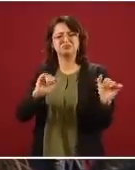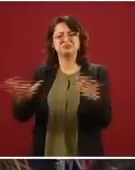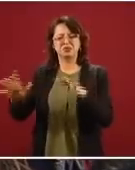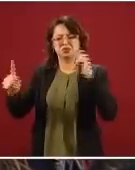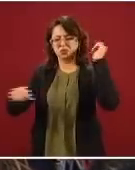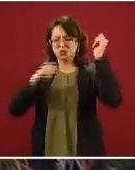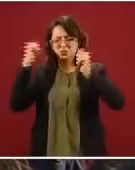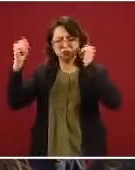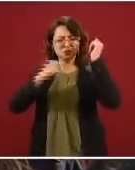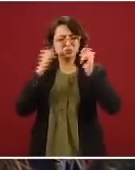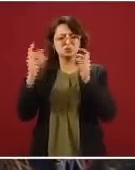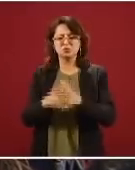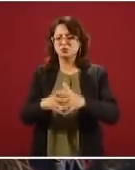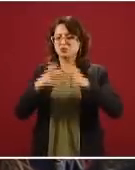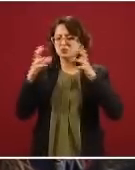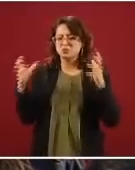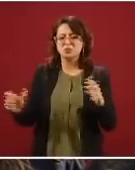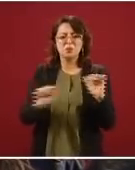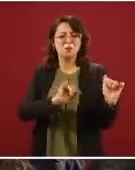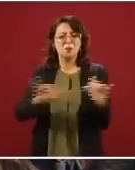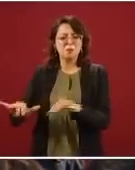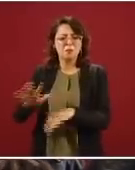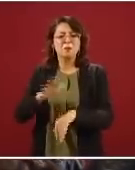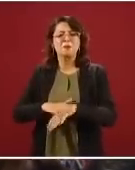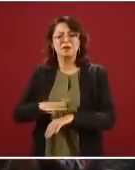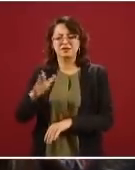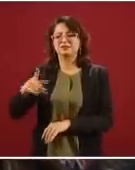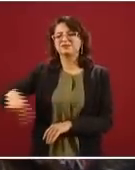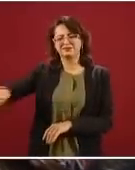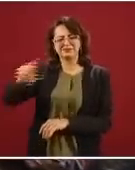está creciendo la afluencia turística.